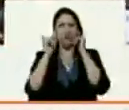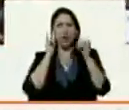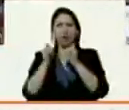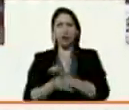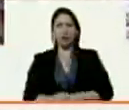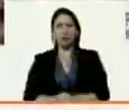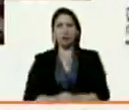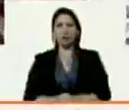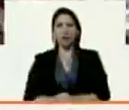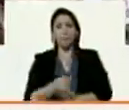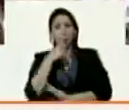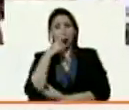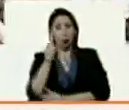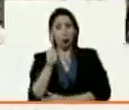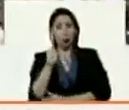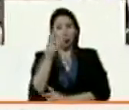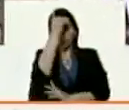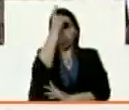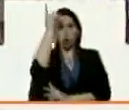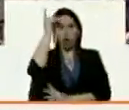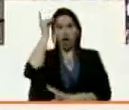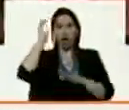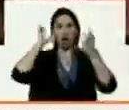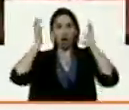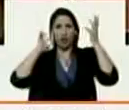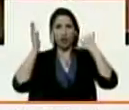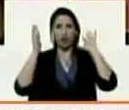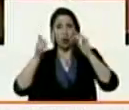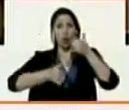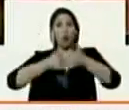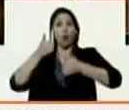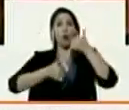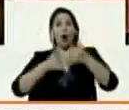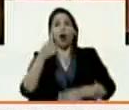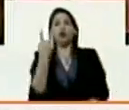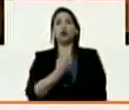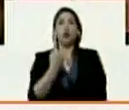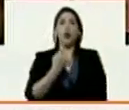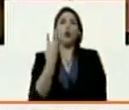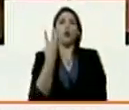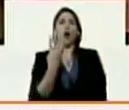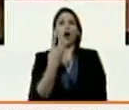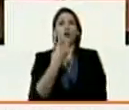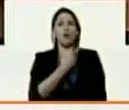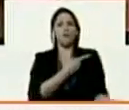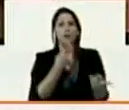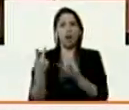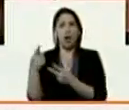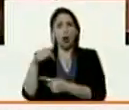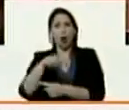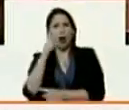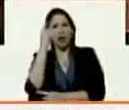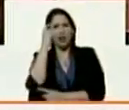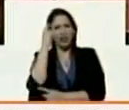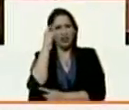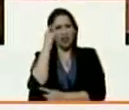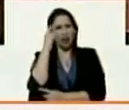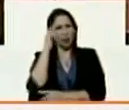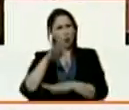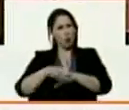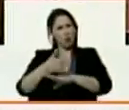de Nicolás, de Diosdado, de Díaz-Canel, a la cual solo van 4 invitados. Hoy día le echan la culpa al Foro de Sao